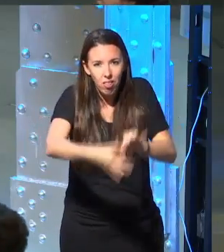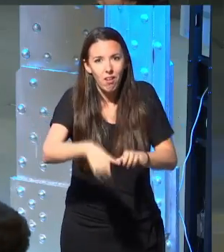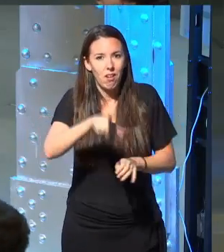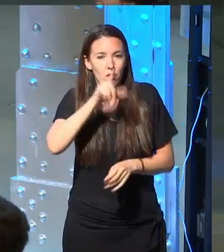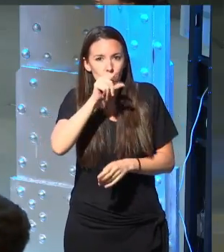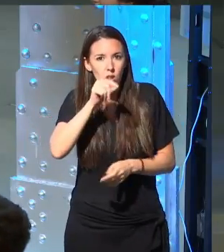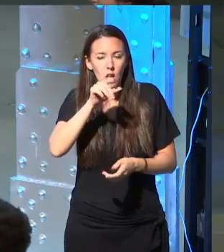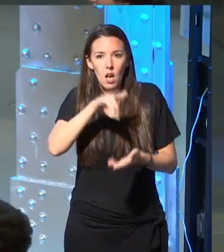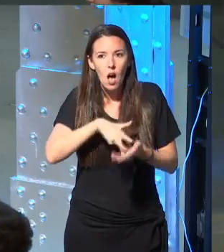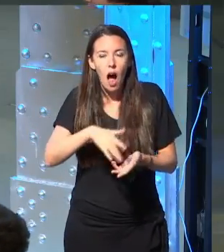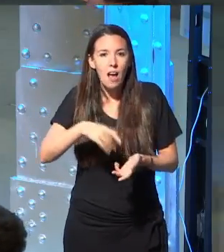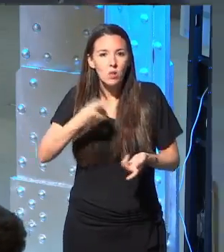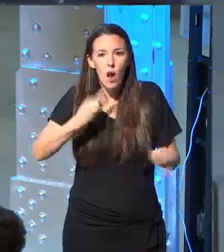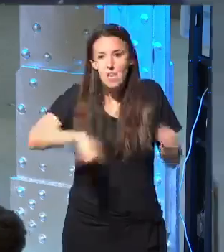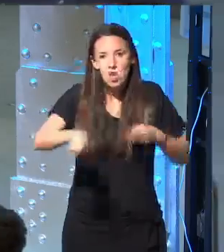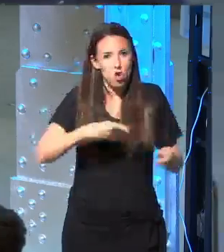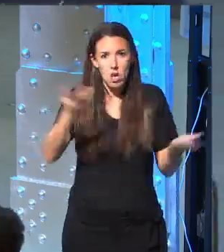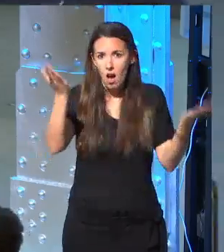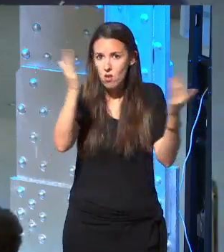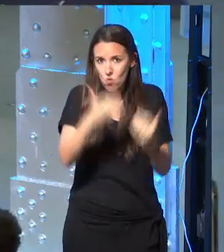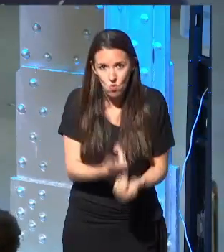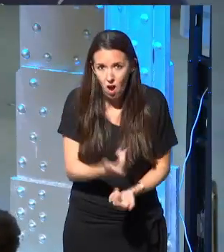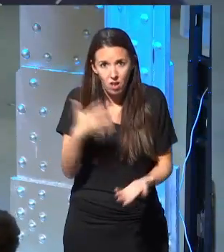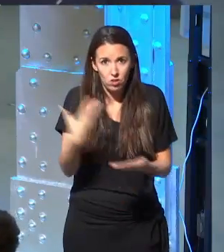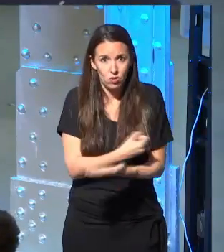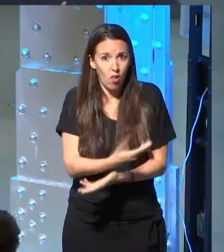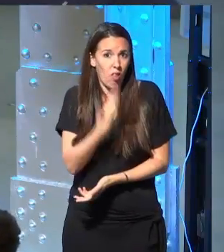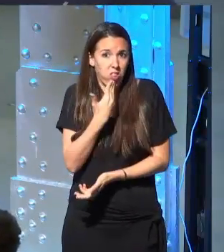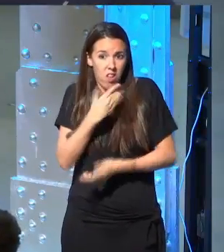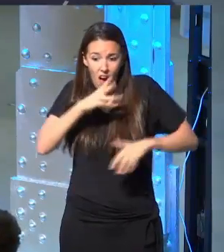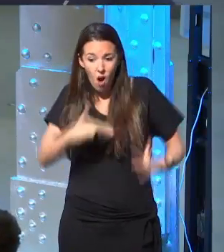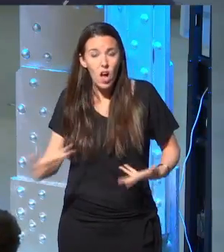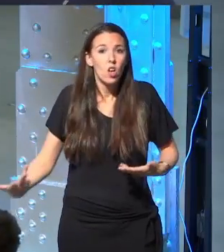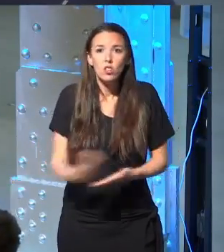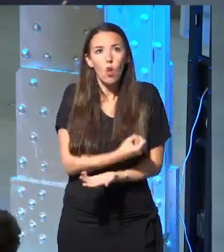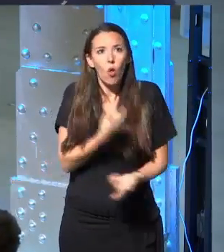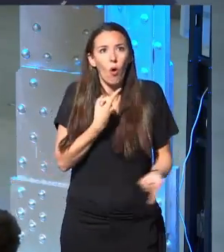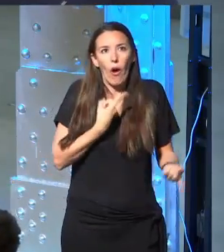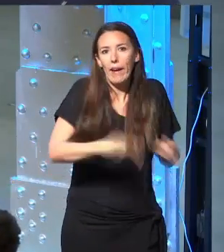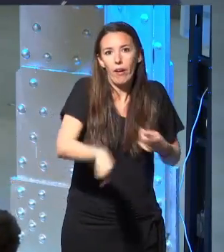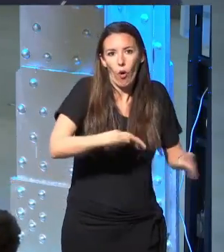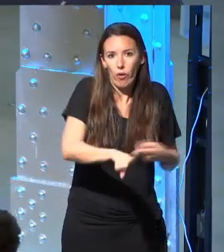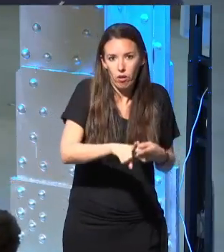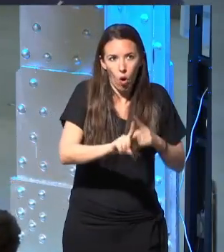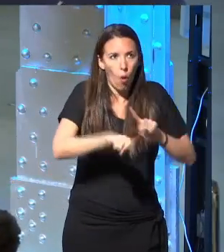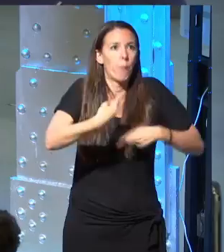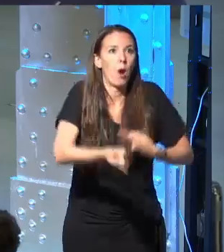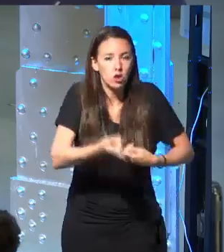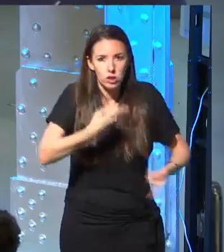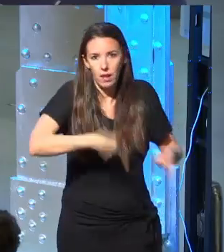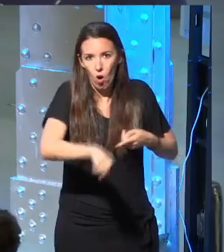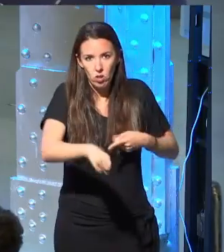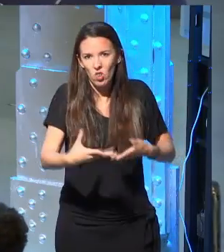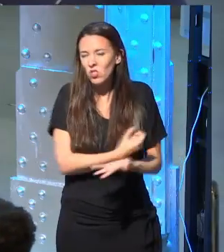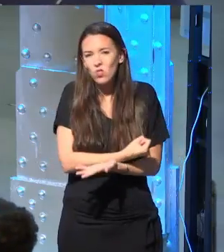está completamente exenta de ironía, ¿no? Que es lo que encharca un poco todo el entretenimiento actual. Es decir, todo es irónico, ¿no? Todo es posirónico, todo es,